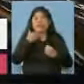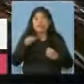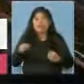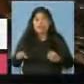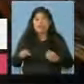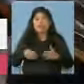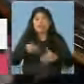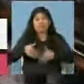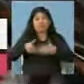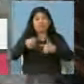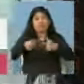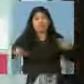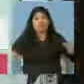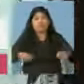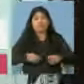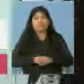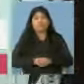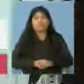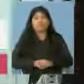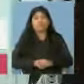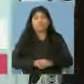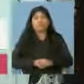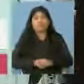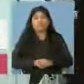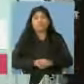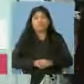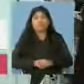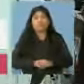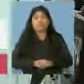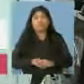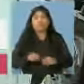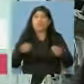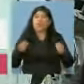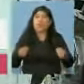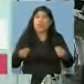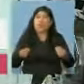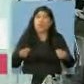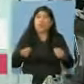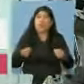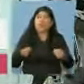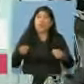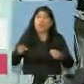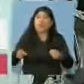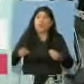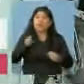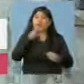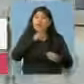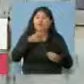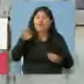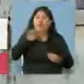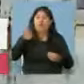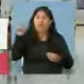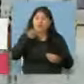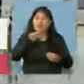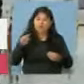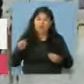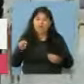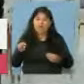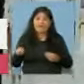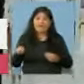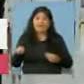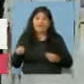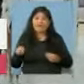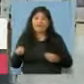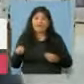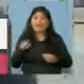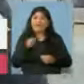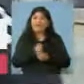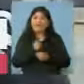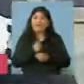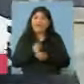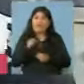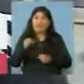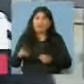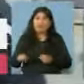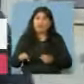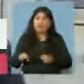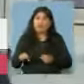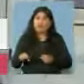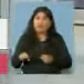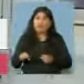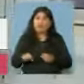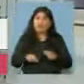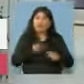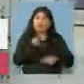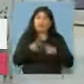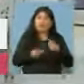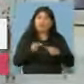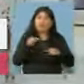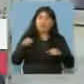esto, ¿no? Haciendo una comparación de porcentaje, de un 100%, ¿cuál es el trabajo que ustedes llevan a cabo